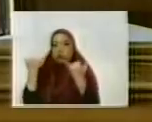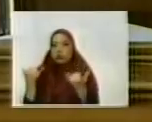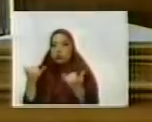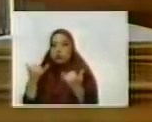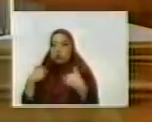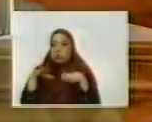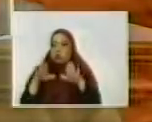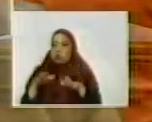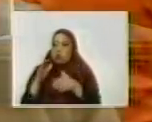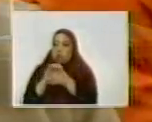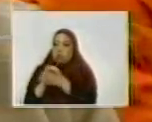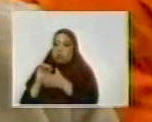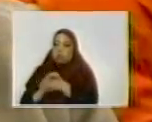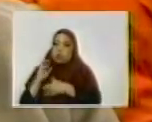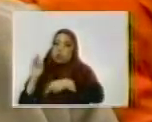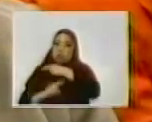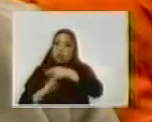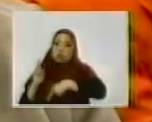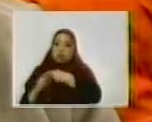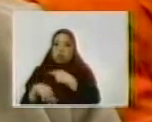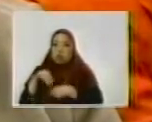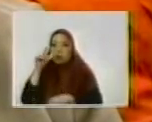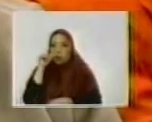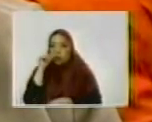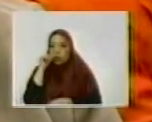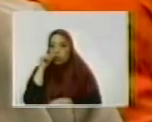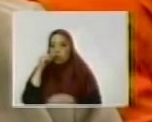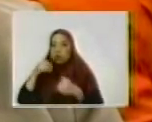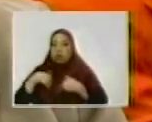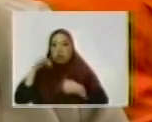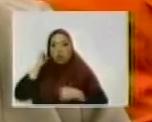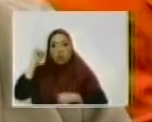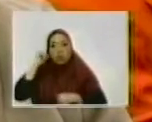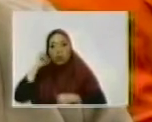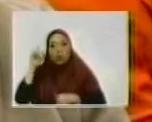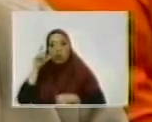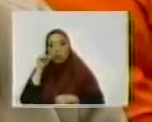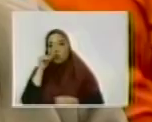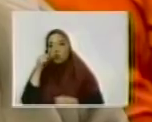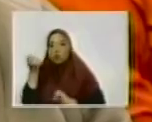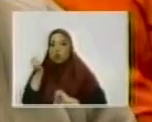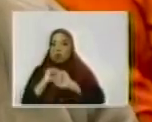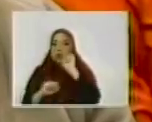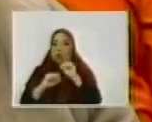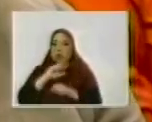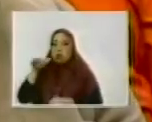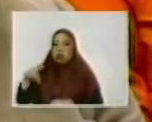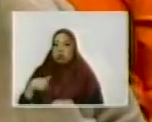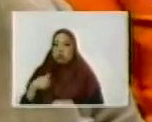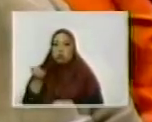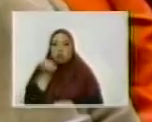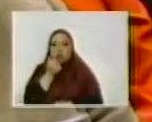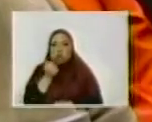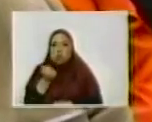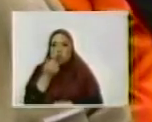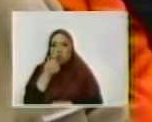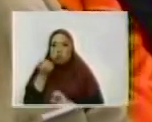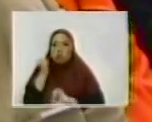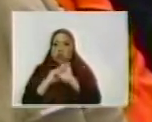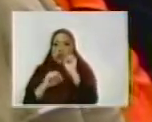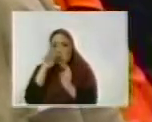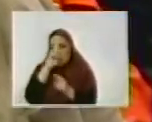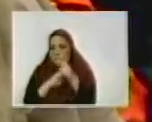incansable compatriota revolucionario, fiel a sus ideas y principios, expuestos en cada batalla donde ofrendó sus